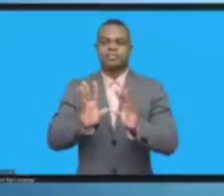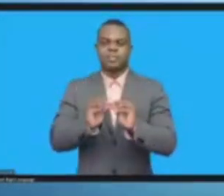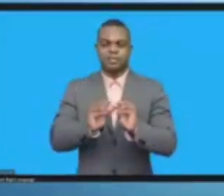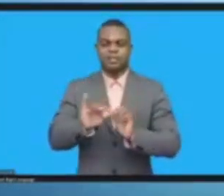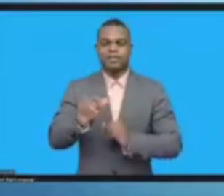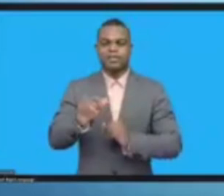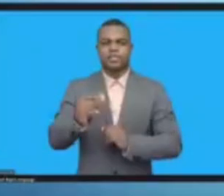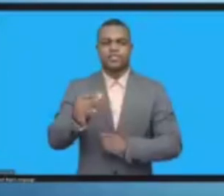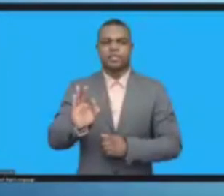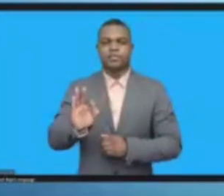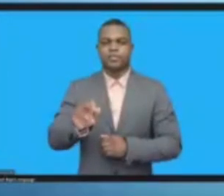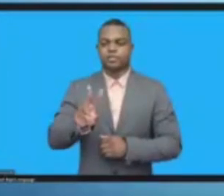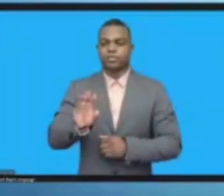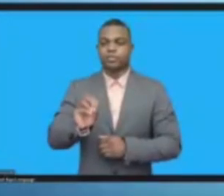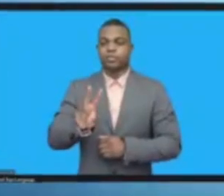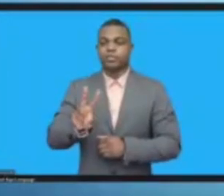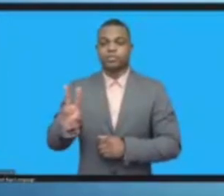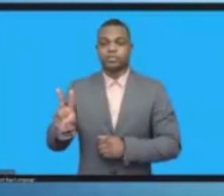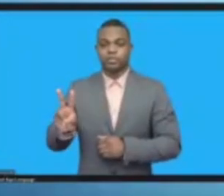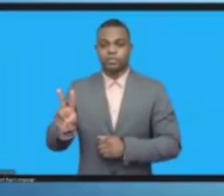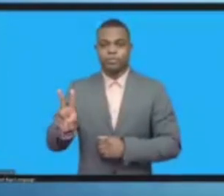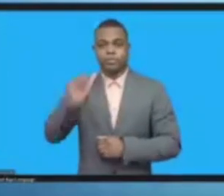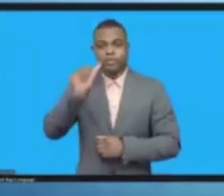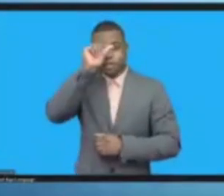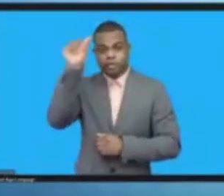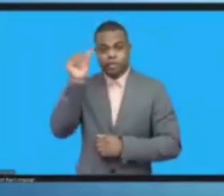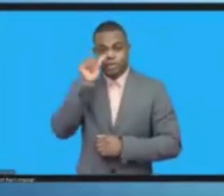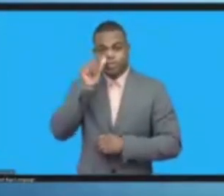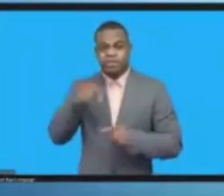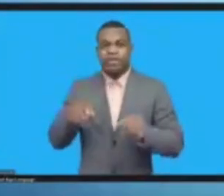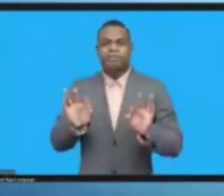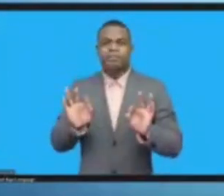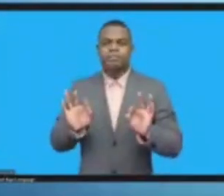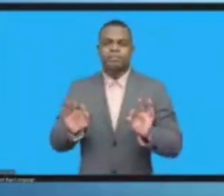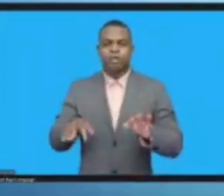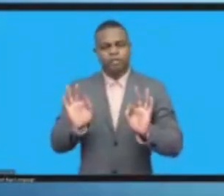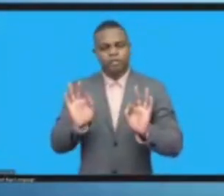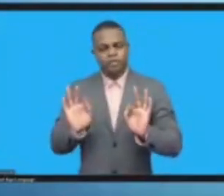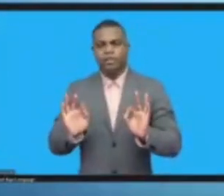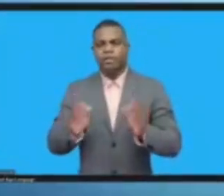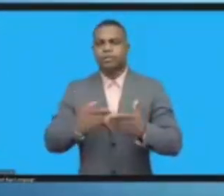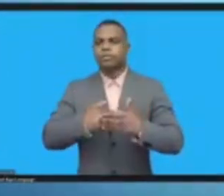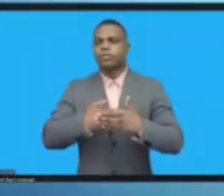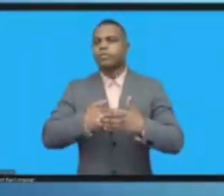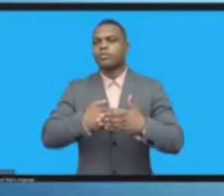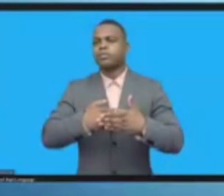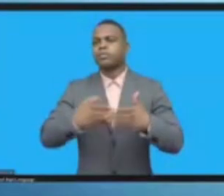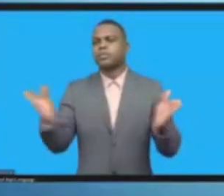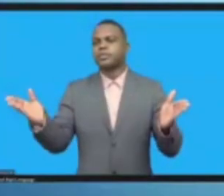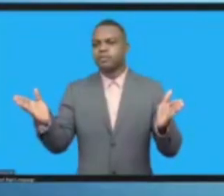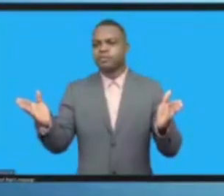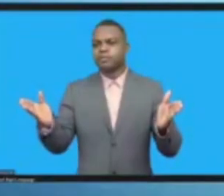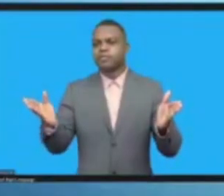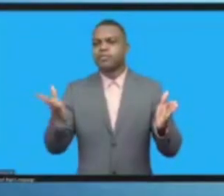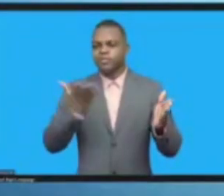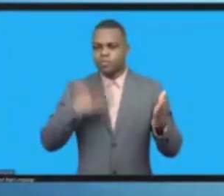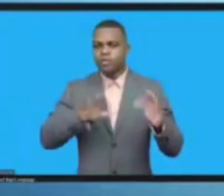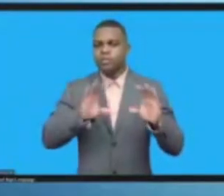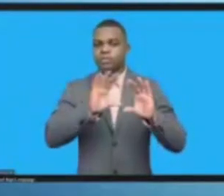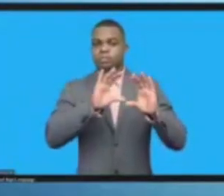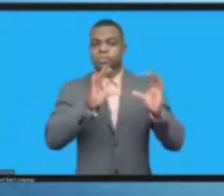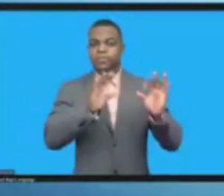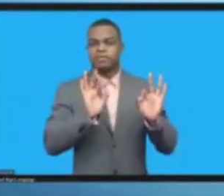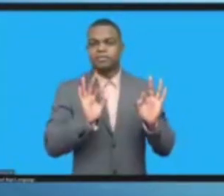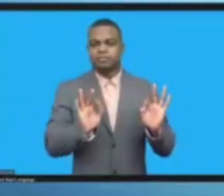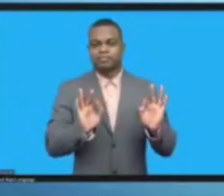gf 2022 Etiopía acaba de ser inaugurada por el Primer Ministro de la República Federal democrática de Etiopía ahora